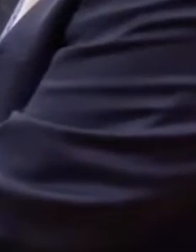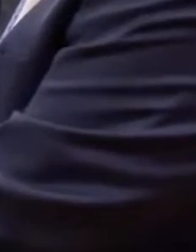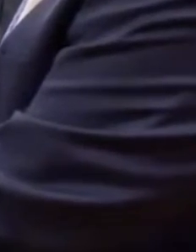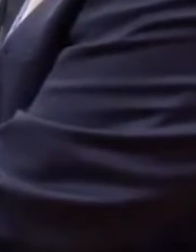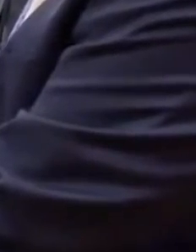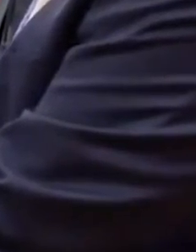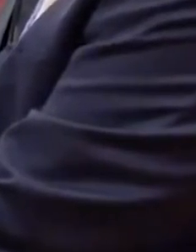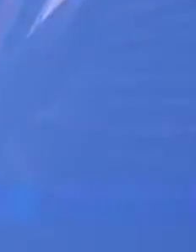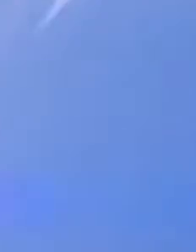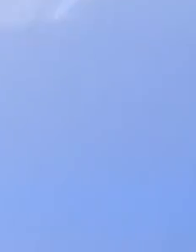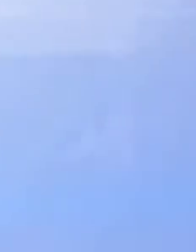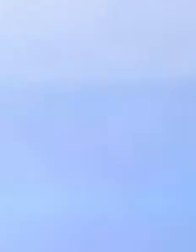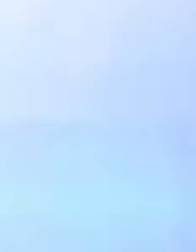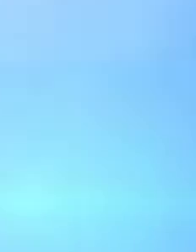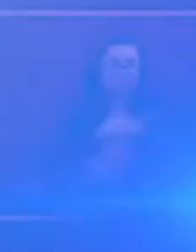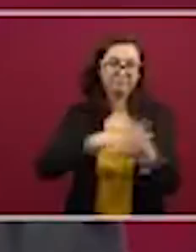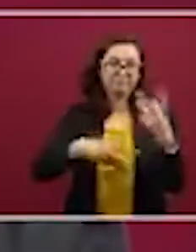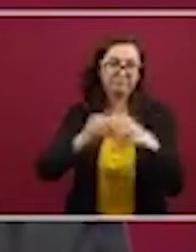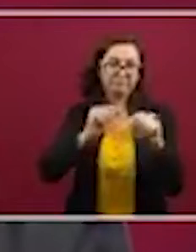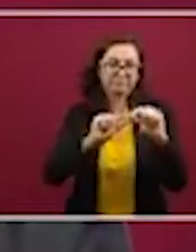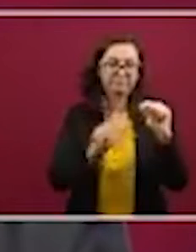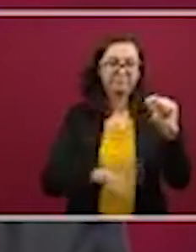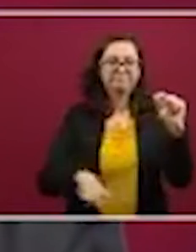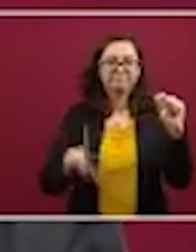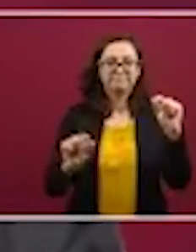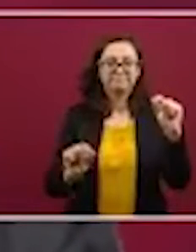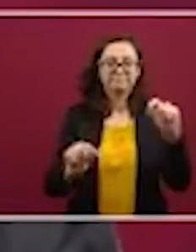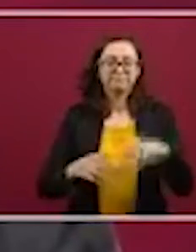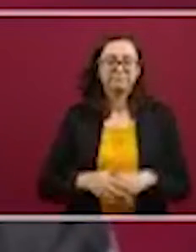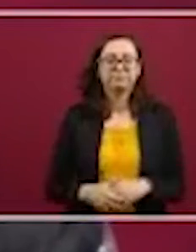presidente en redes sociales.